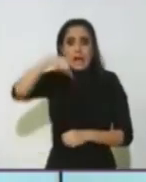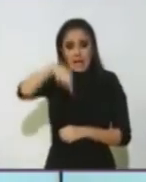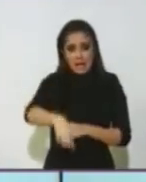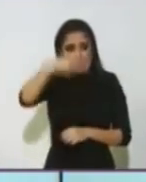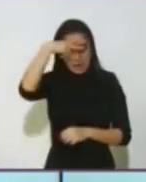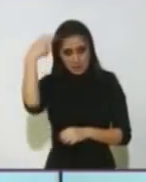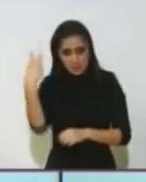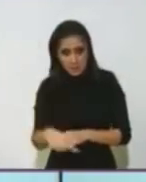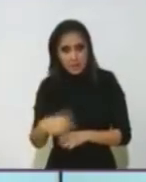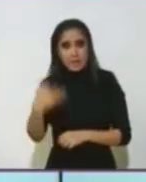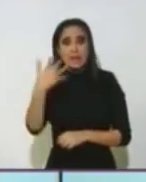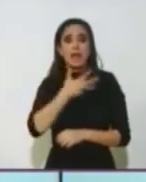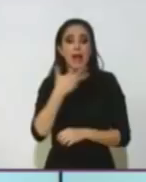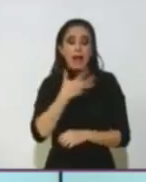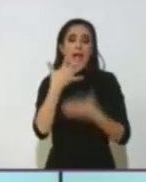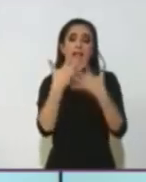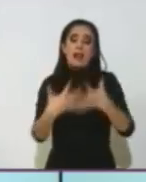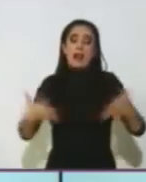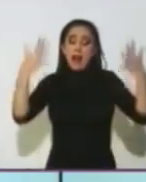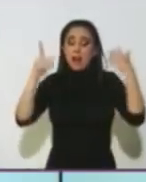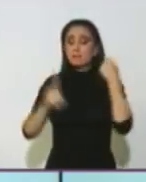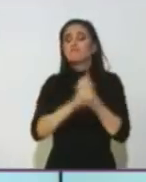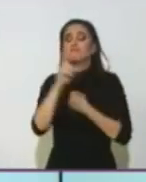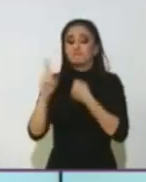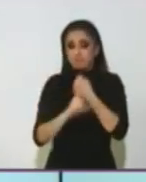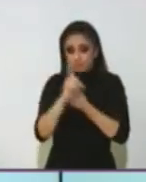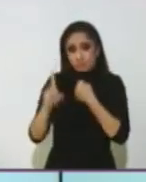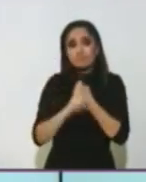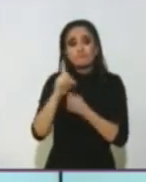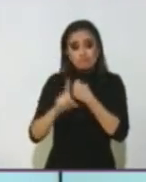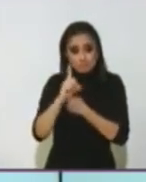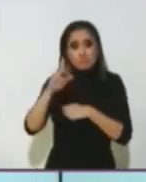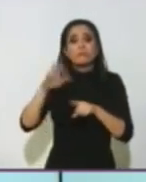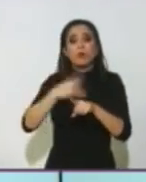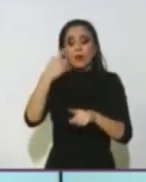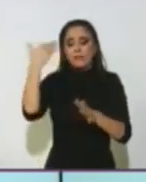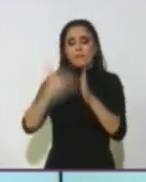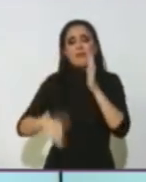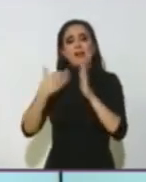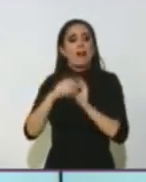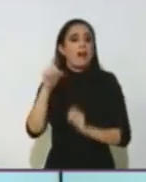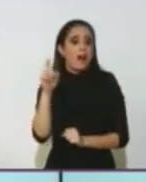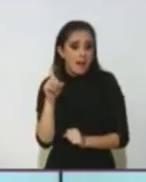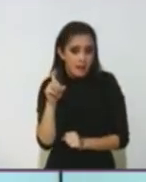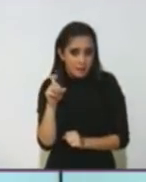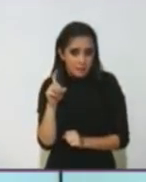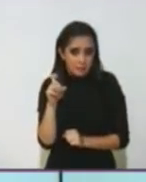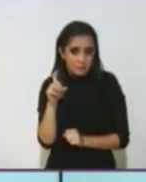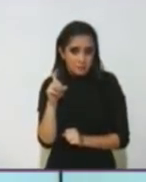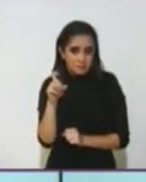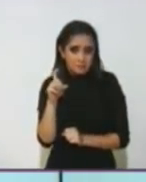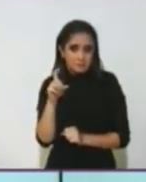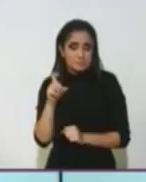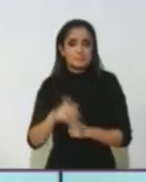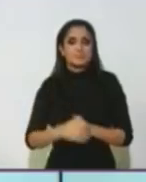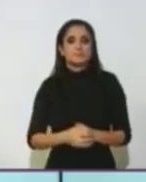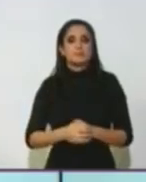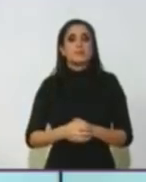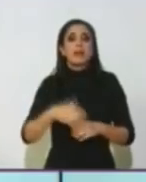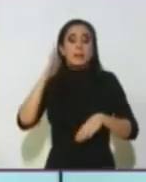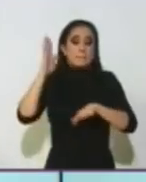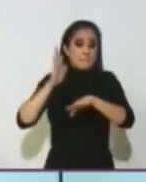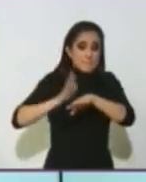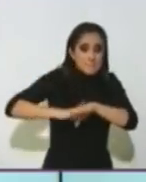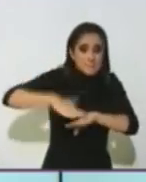se es un gran problema principalmente con el desabasto de agua en la gran mayoría